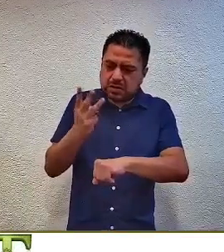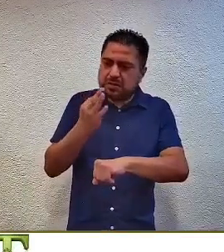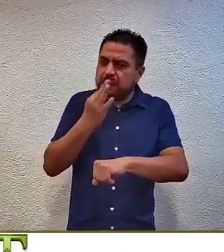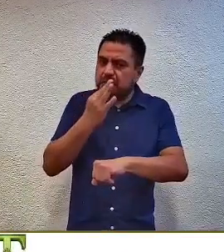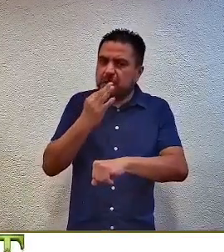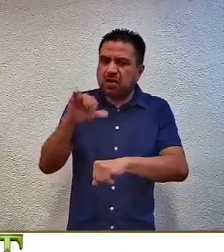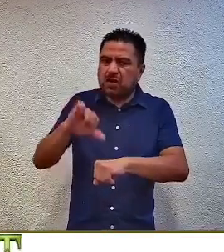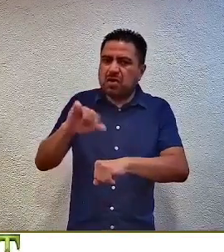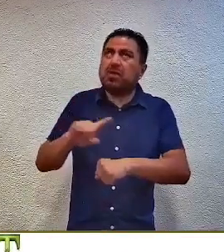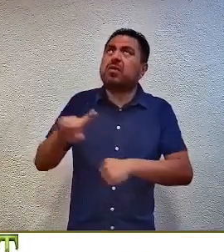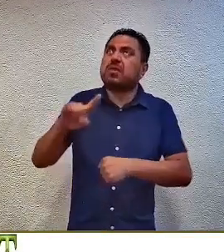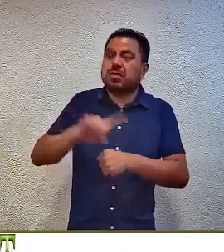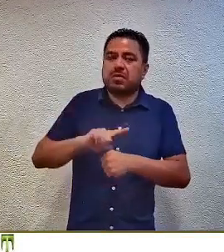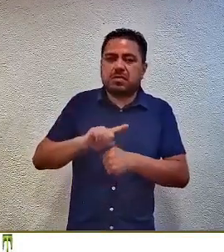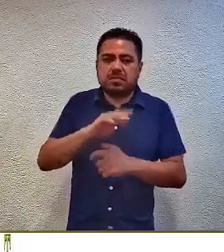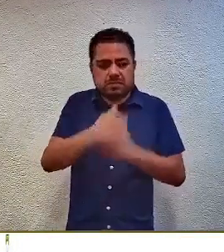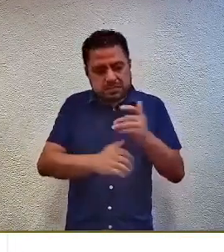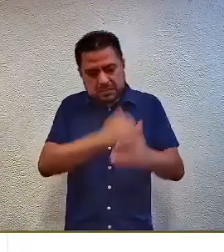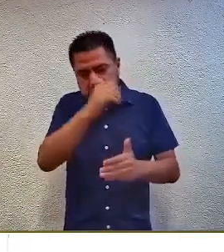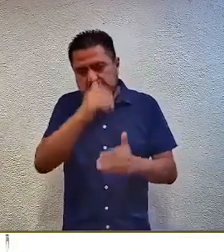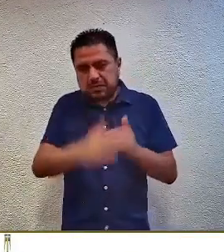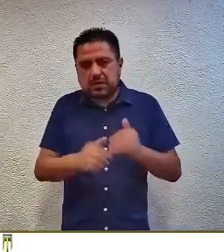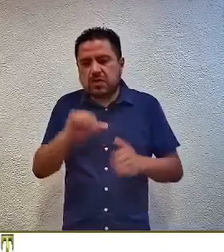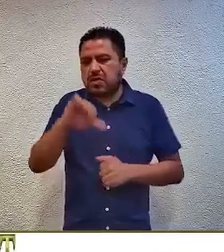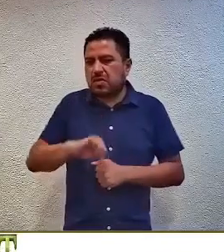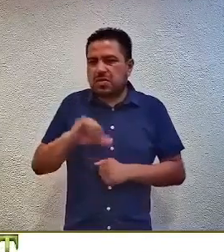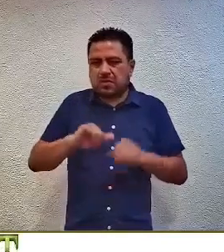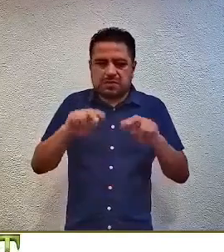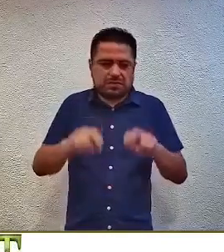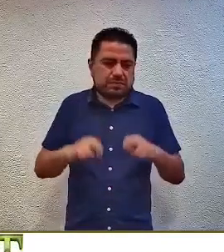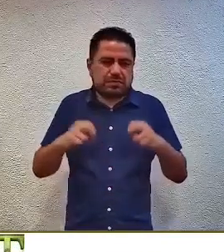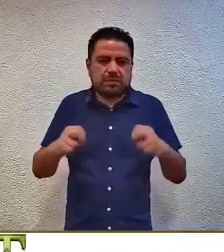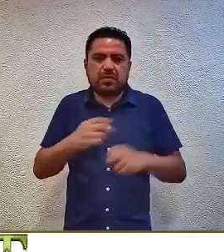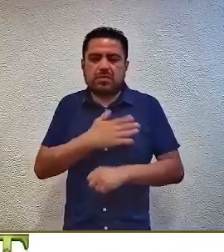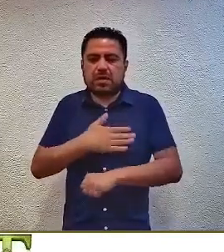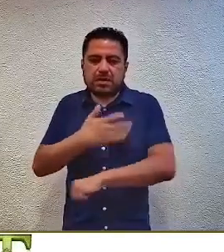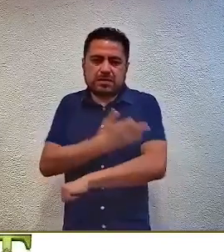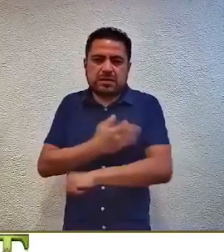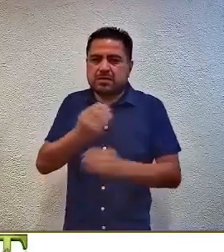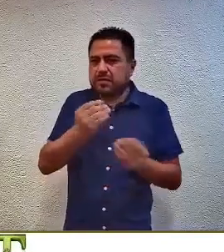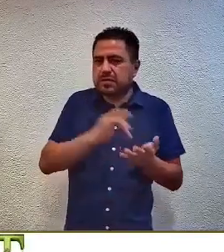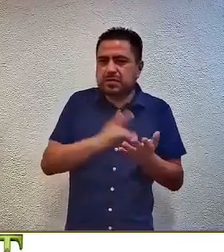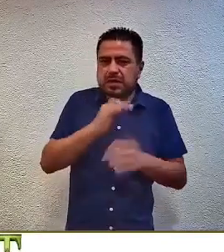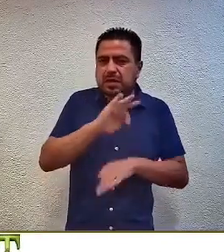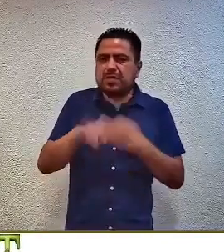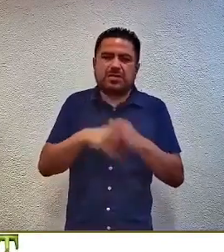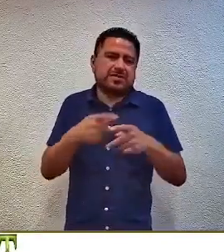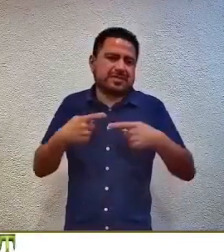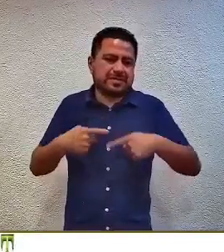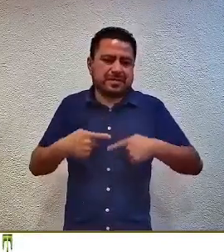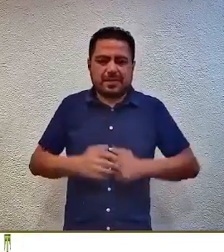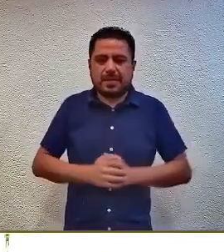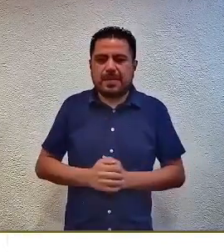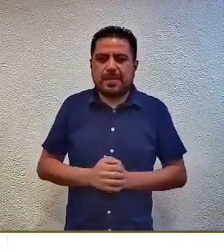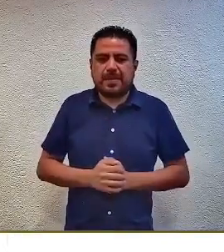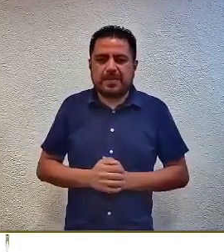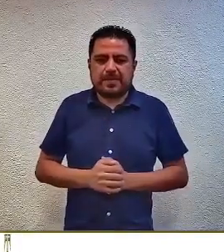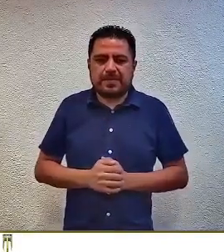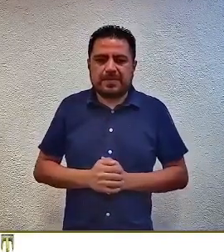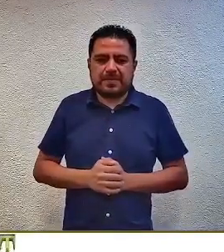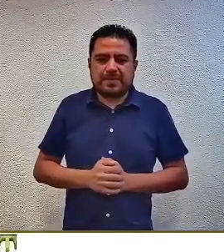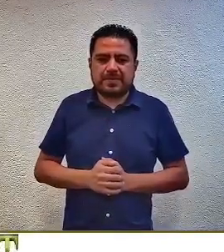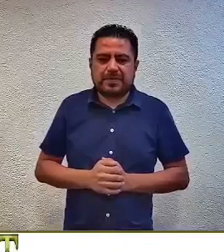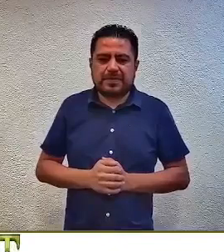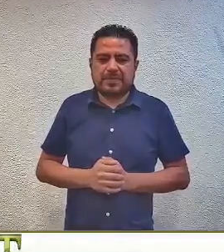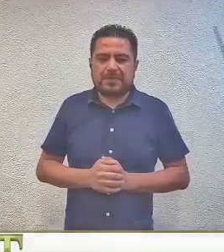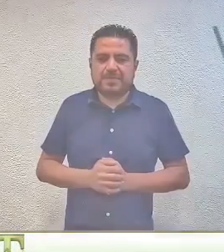12:33 de este día, se declara concluida la presente sesión. Buenas tardes y muchas gracias a todas y a todos. Buenas tardes. Buenas tardes.